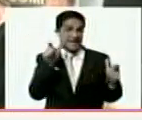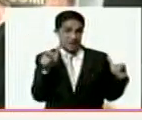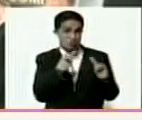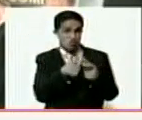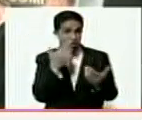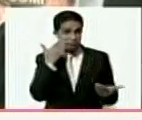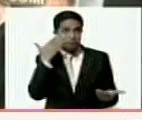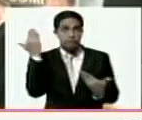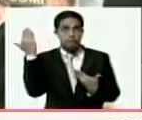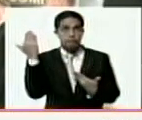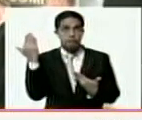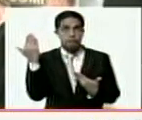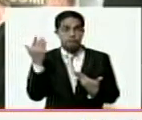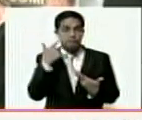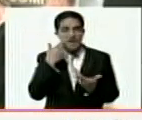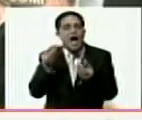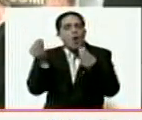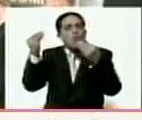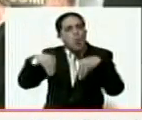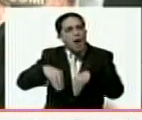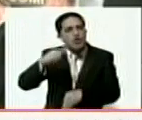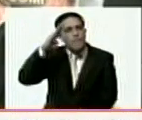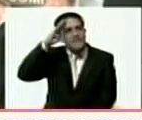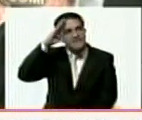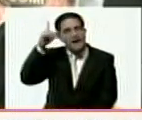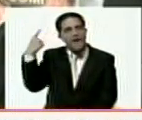firmaron acuerdos militares.